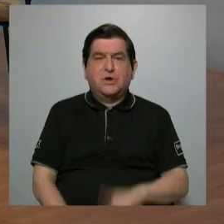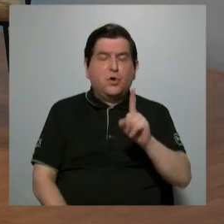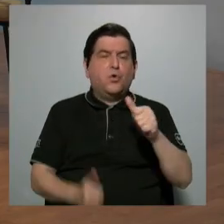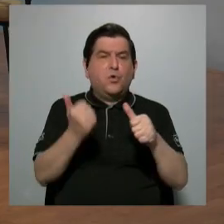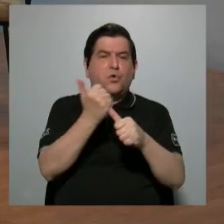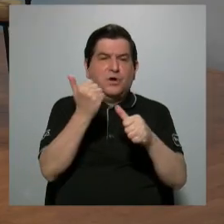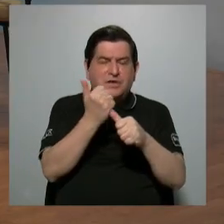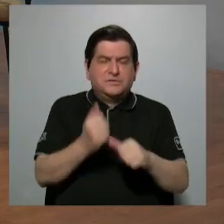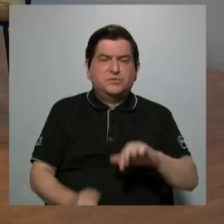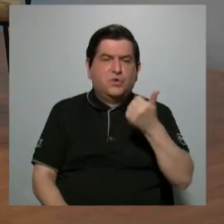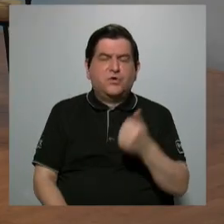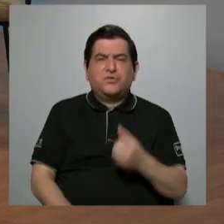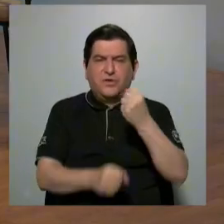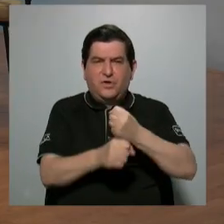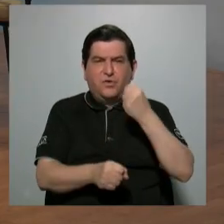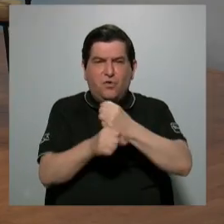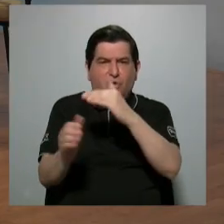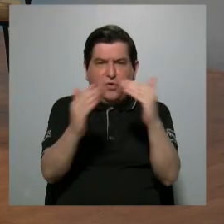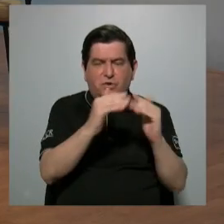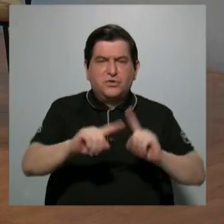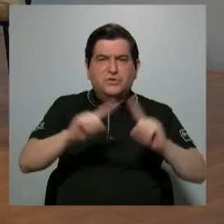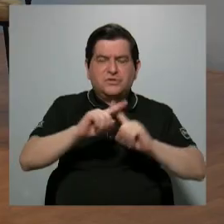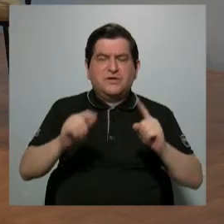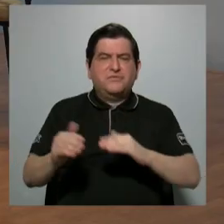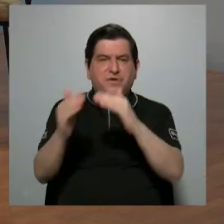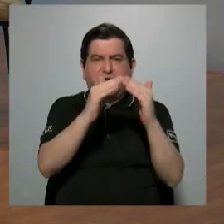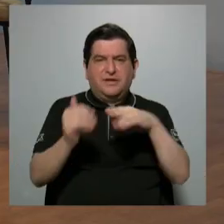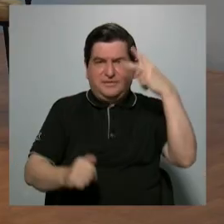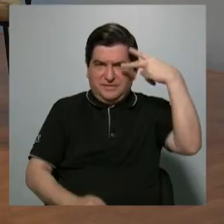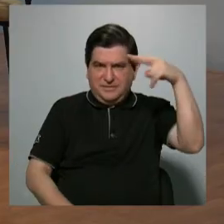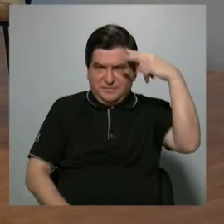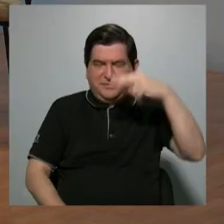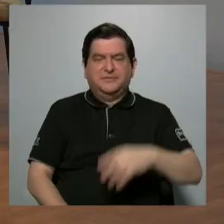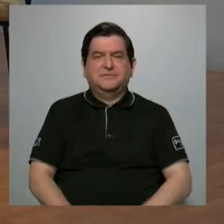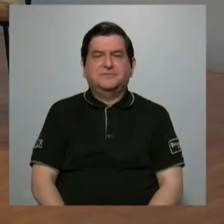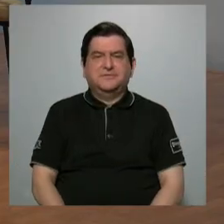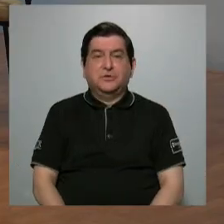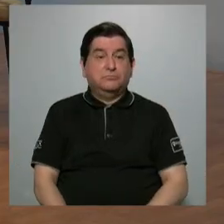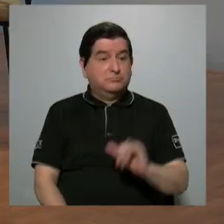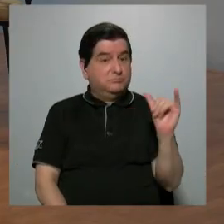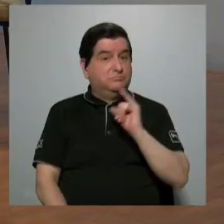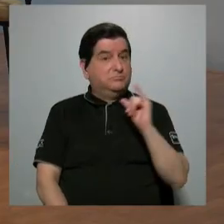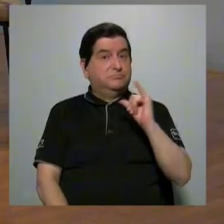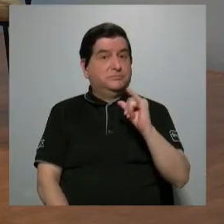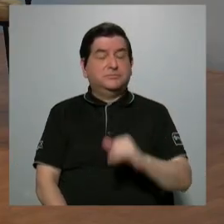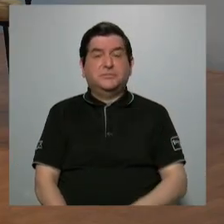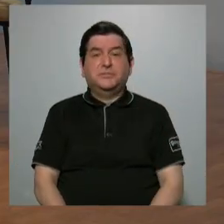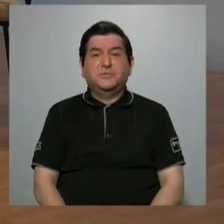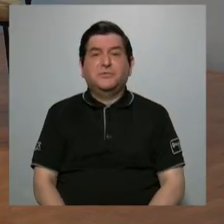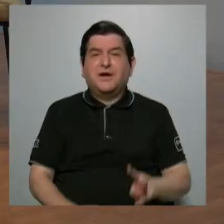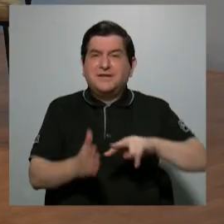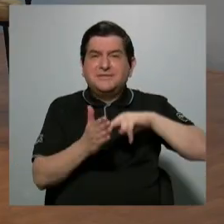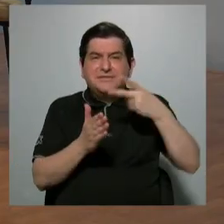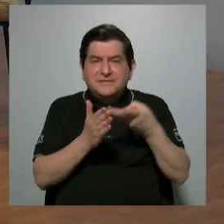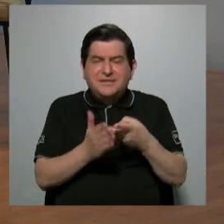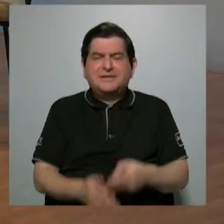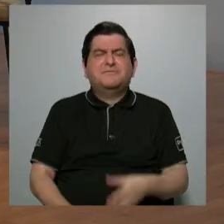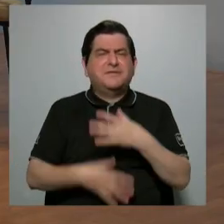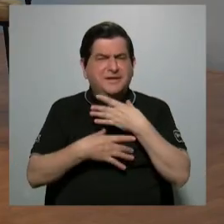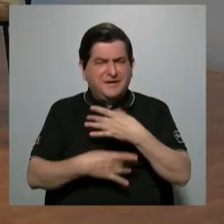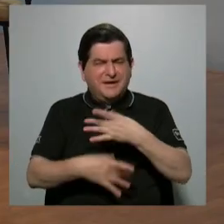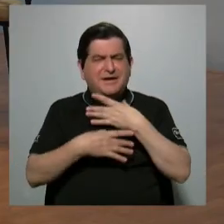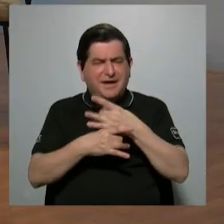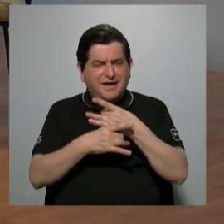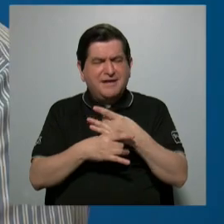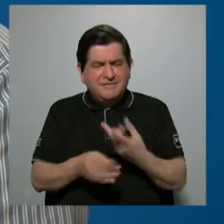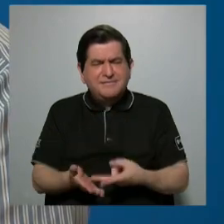otras operaciones urbanas en otras ciudades de México, ¿no? Lo cual también es una cosa interesante de